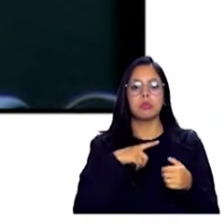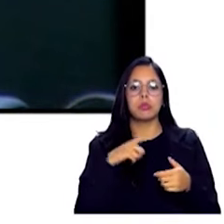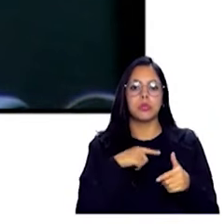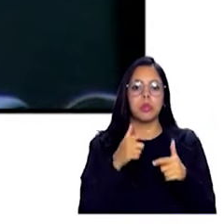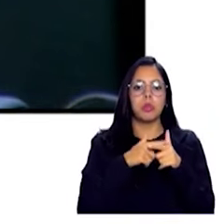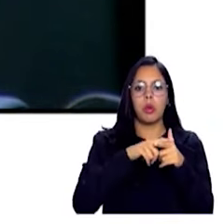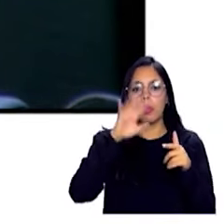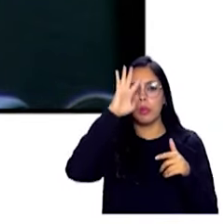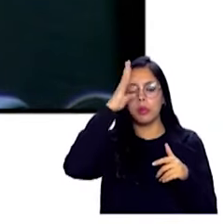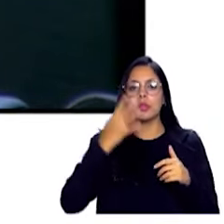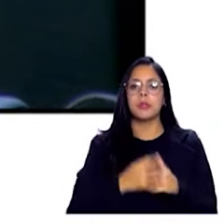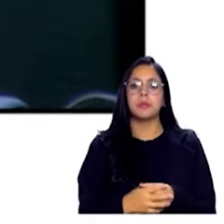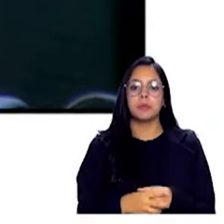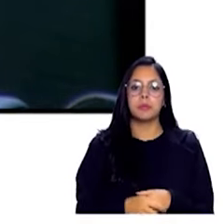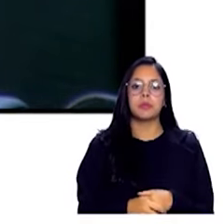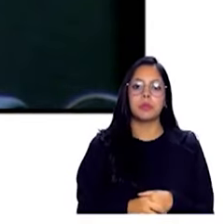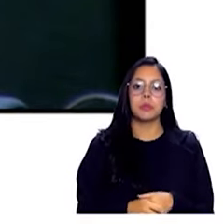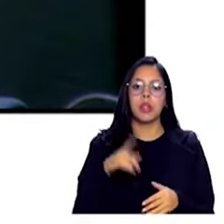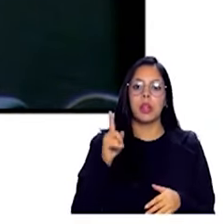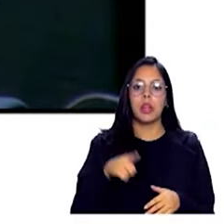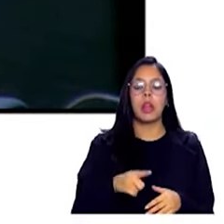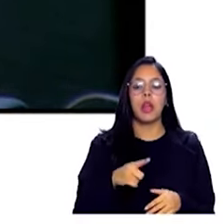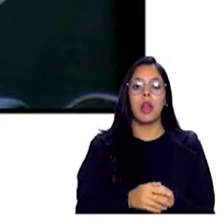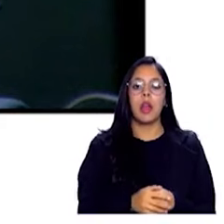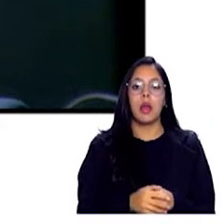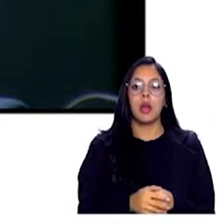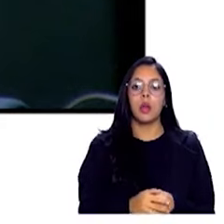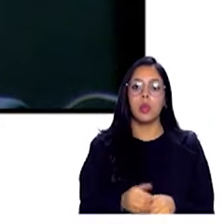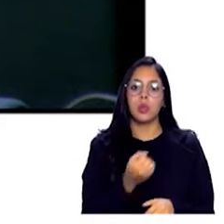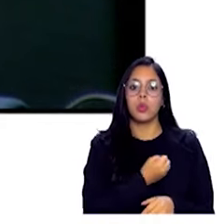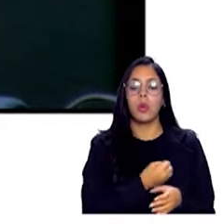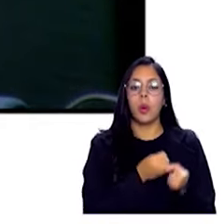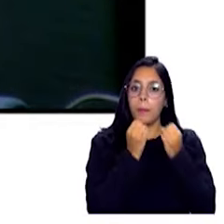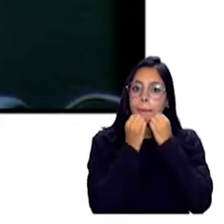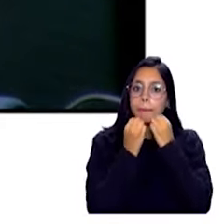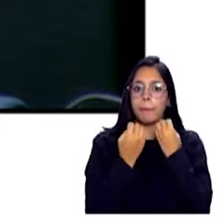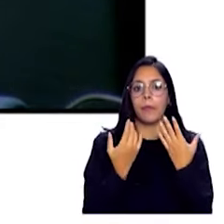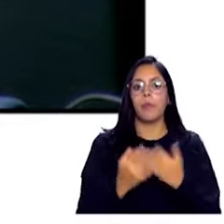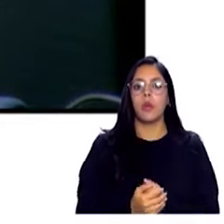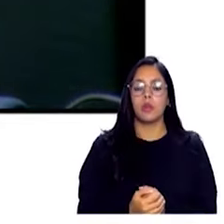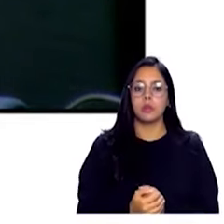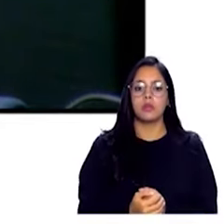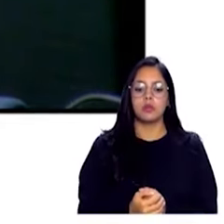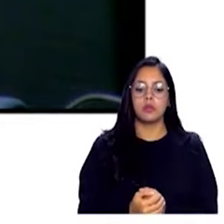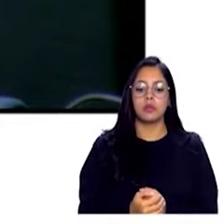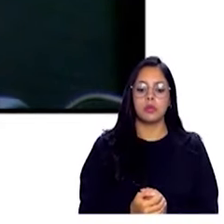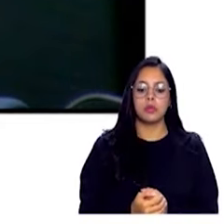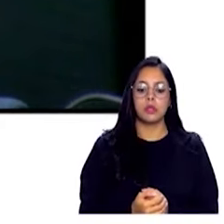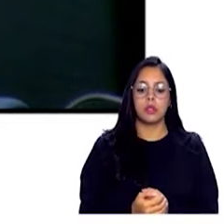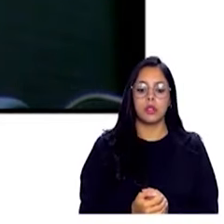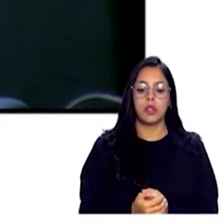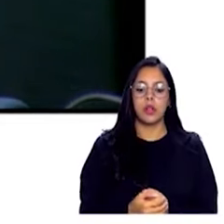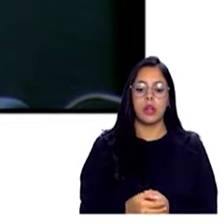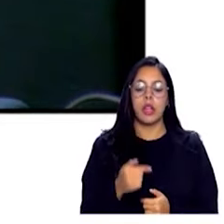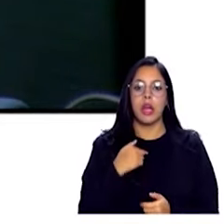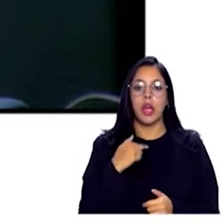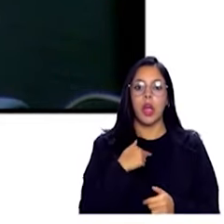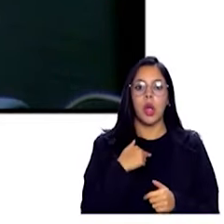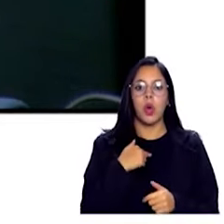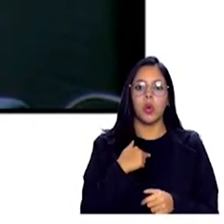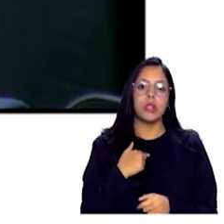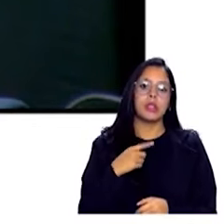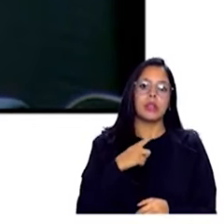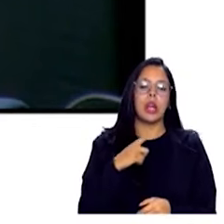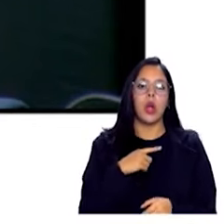tiempo suficiente Yo levo no llevo tantos aos como Andrés en el tribunal Supremo que lleva toda la vida Pero a m me